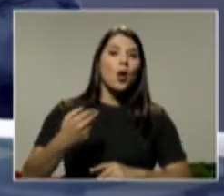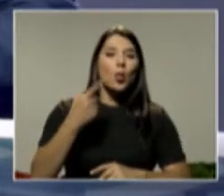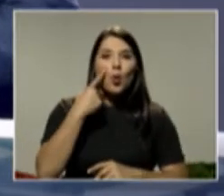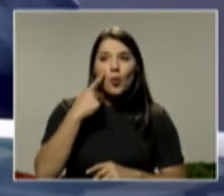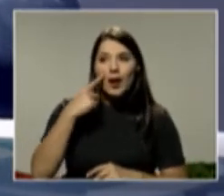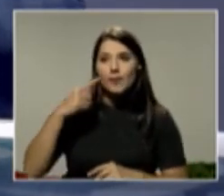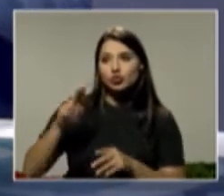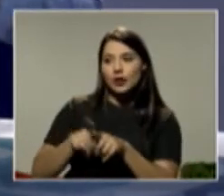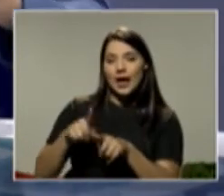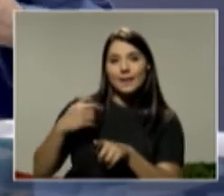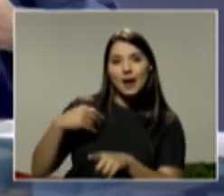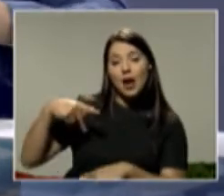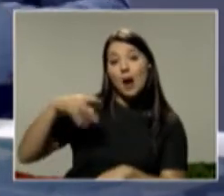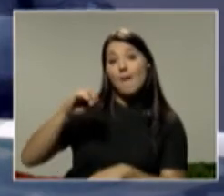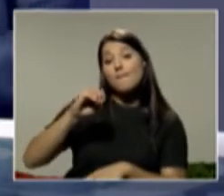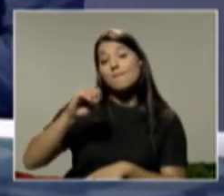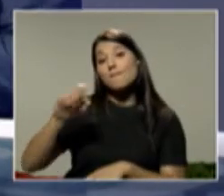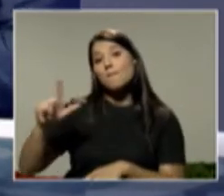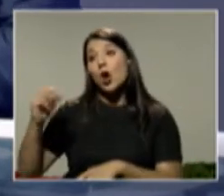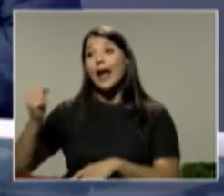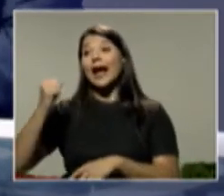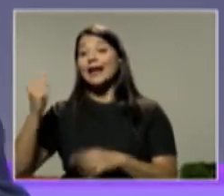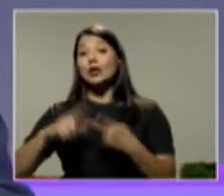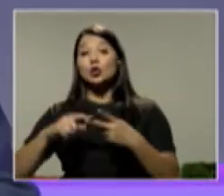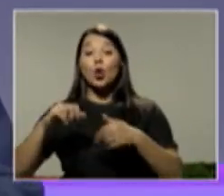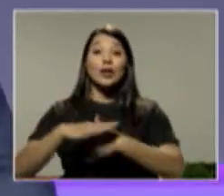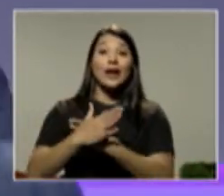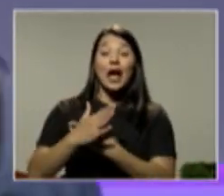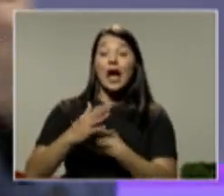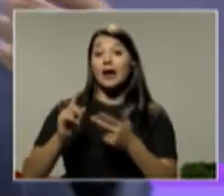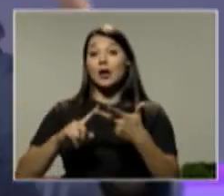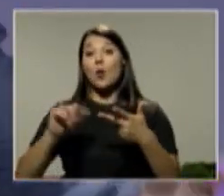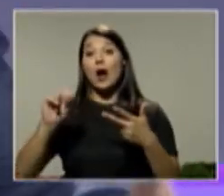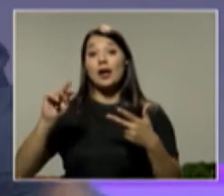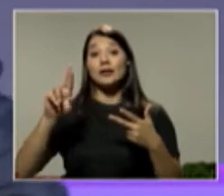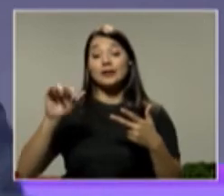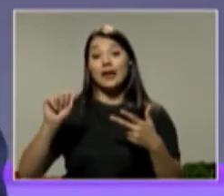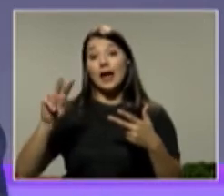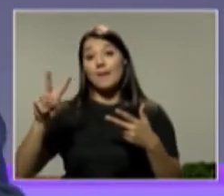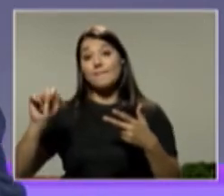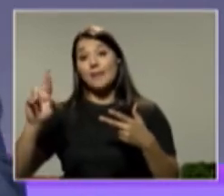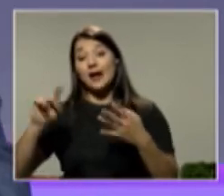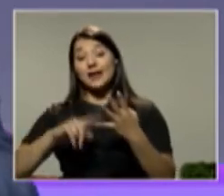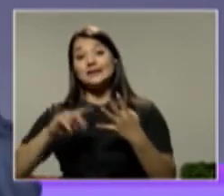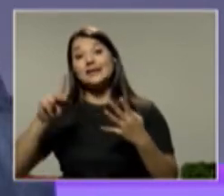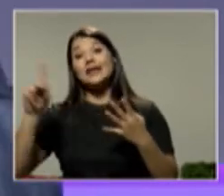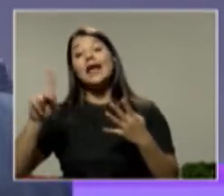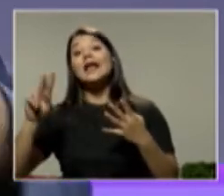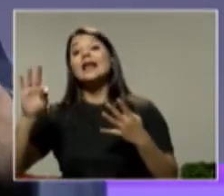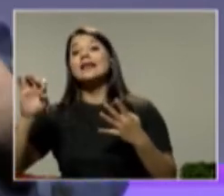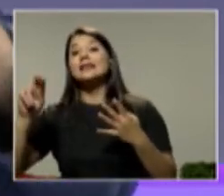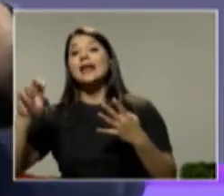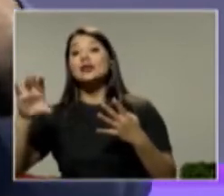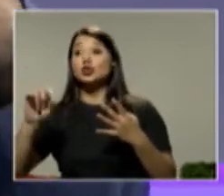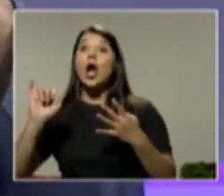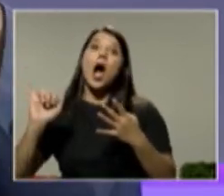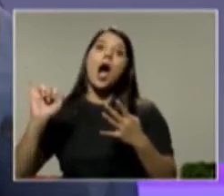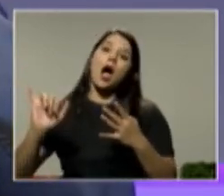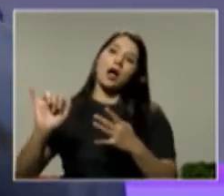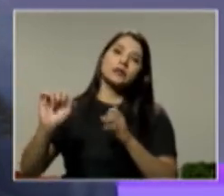ganando medallas, cuando vemos a Keylor Navas destacando como destaca, o a Andrea Vargas, o a Kenneth Tencio, etcétera, pues ahí sí todos aplauden,